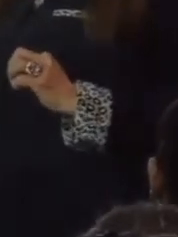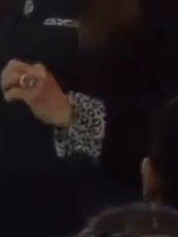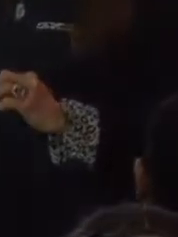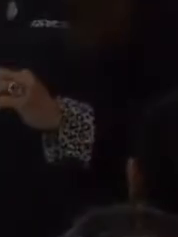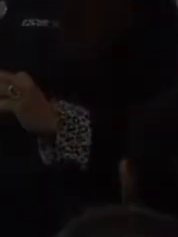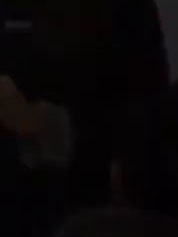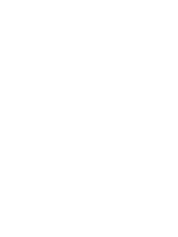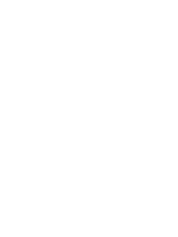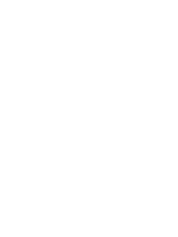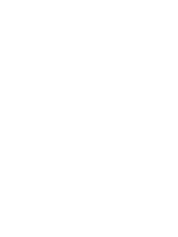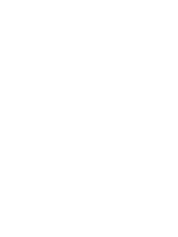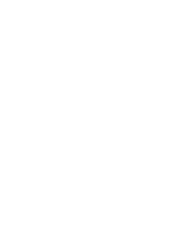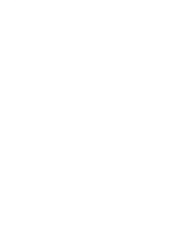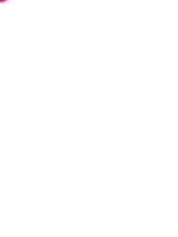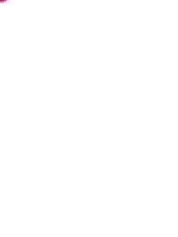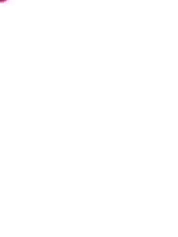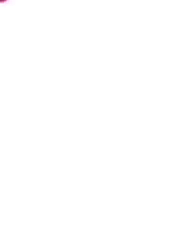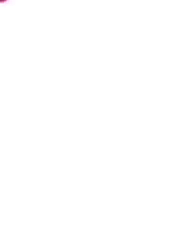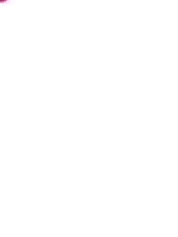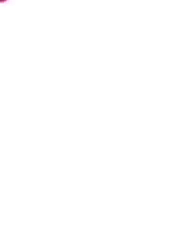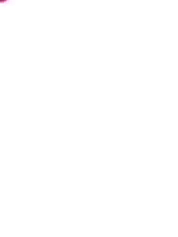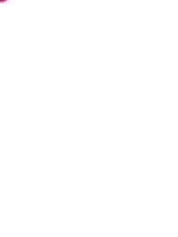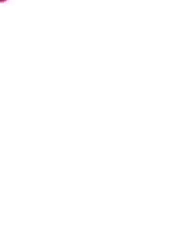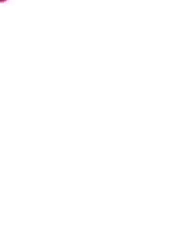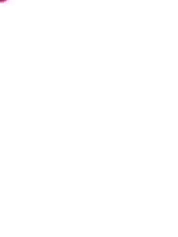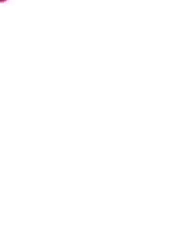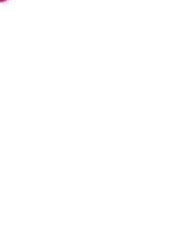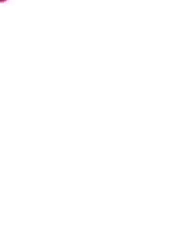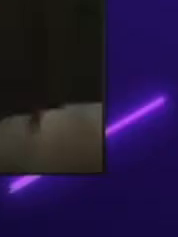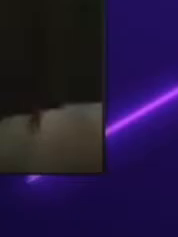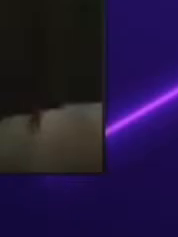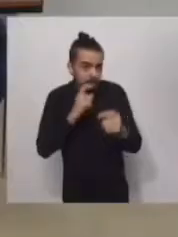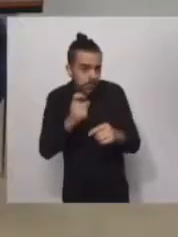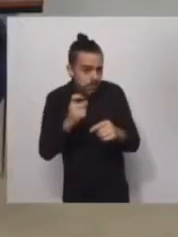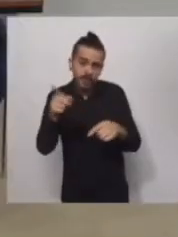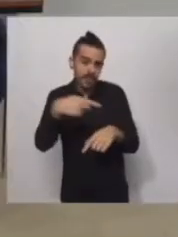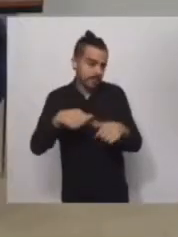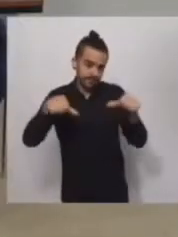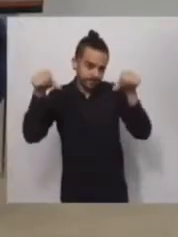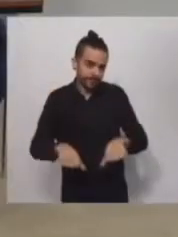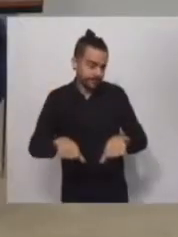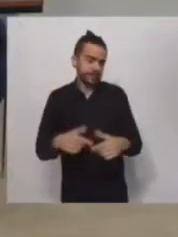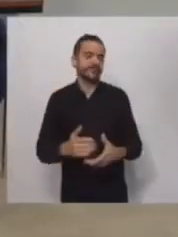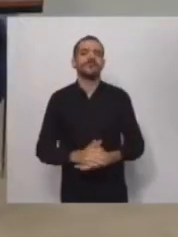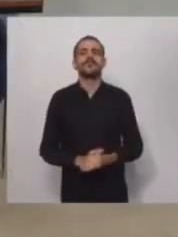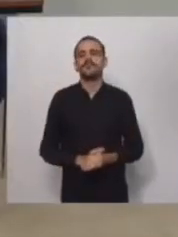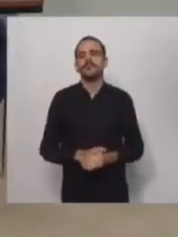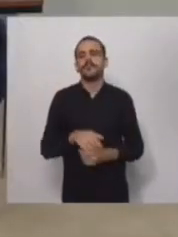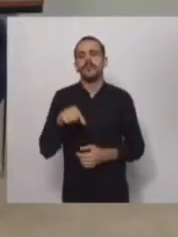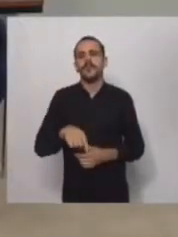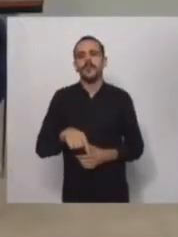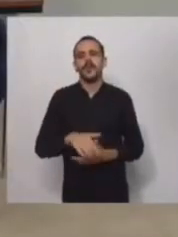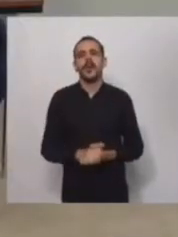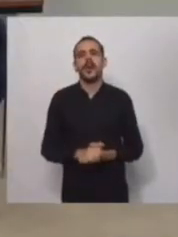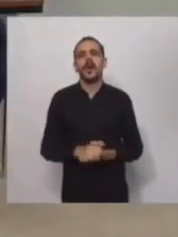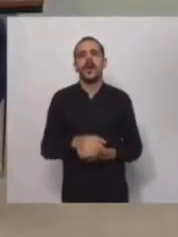no son año calendario completo, pero el año que viene seguramente vamos a tener que reforzar en algunos meses más para